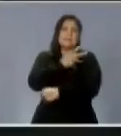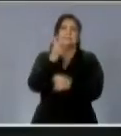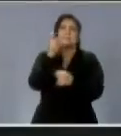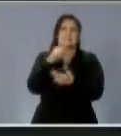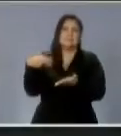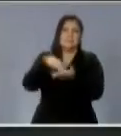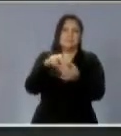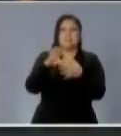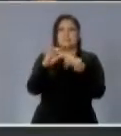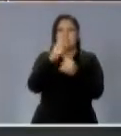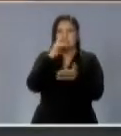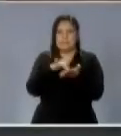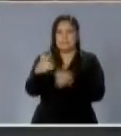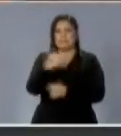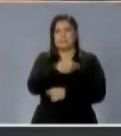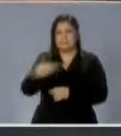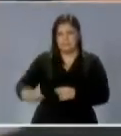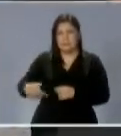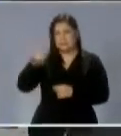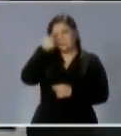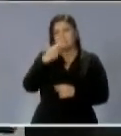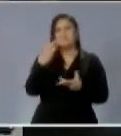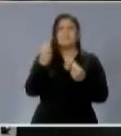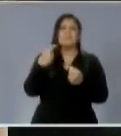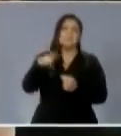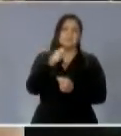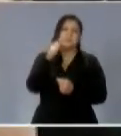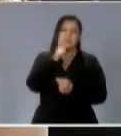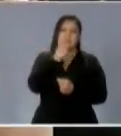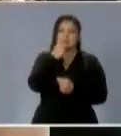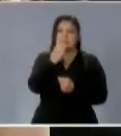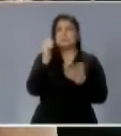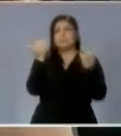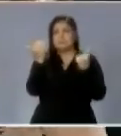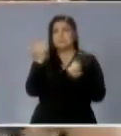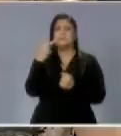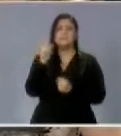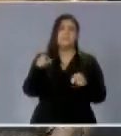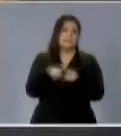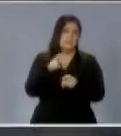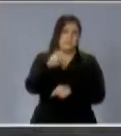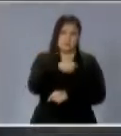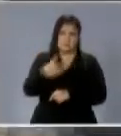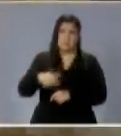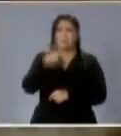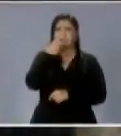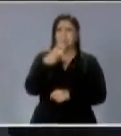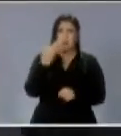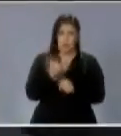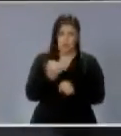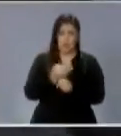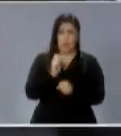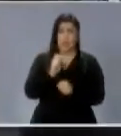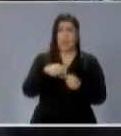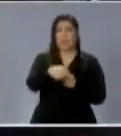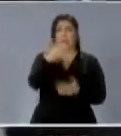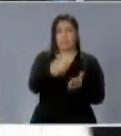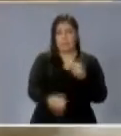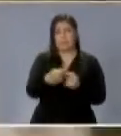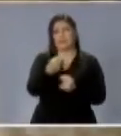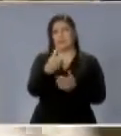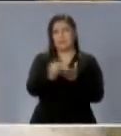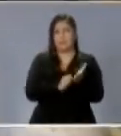la distancia, con las cifras creíbles que dio el presidente. Primero, porque ya se va. Segundo, porque es evidente que el país